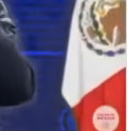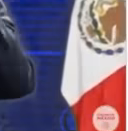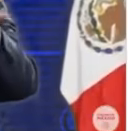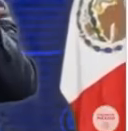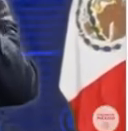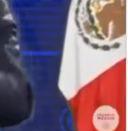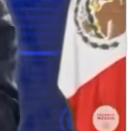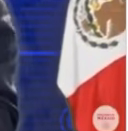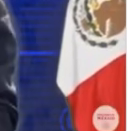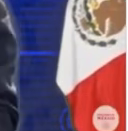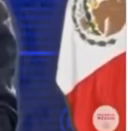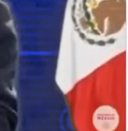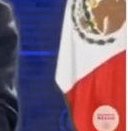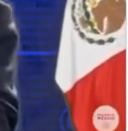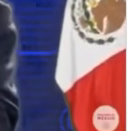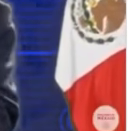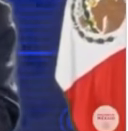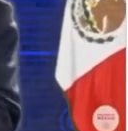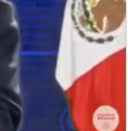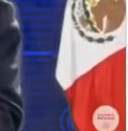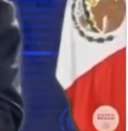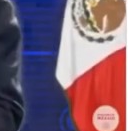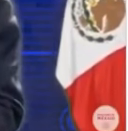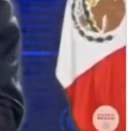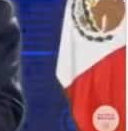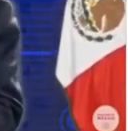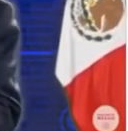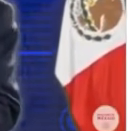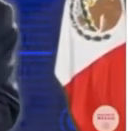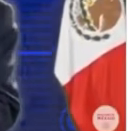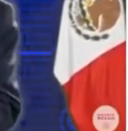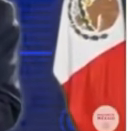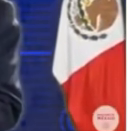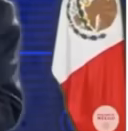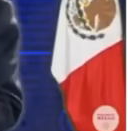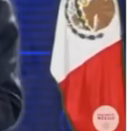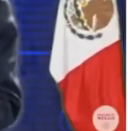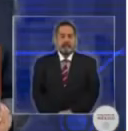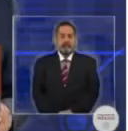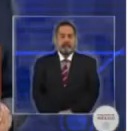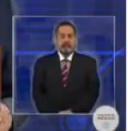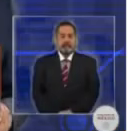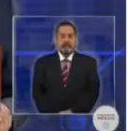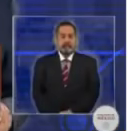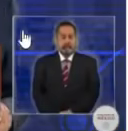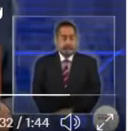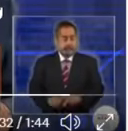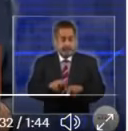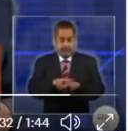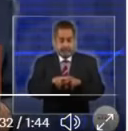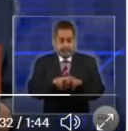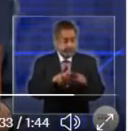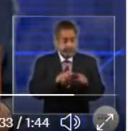Cruz, Coatzacoalcos, y toda la vía del tren del Istmo, va a